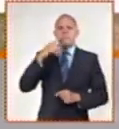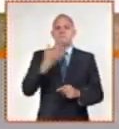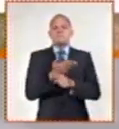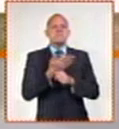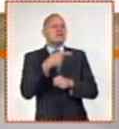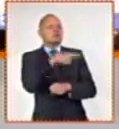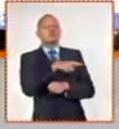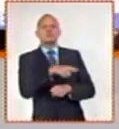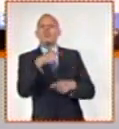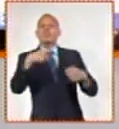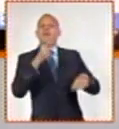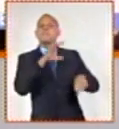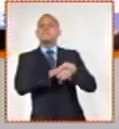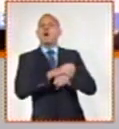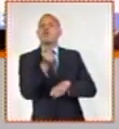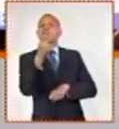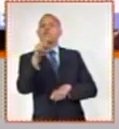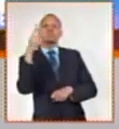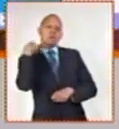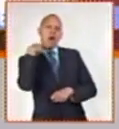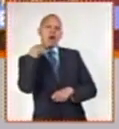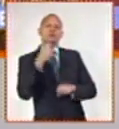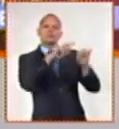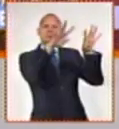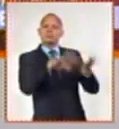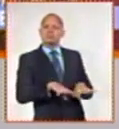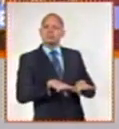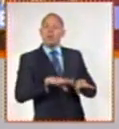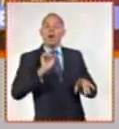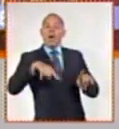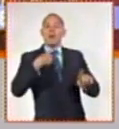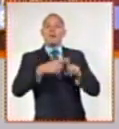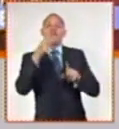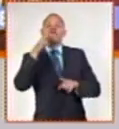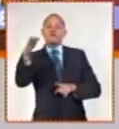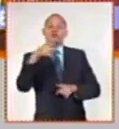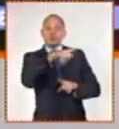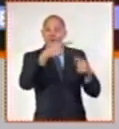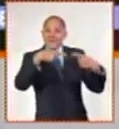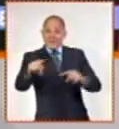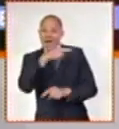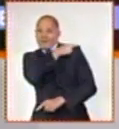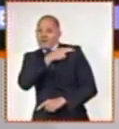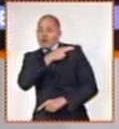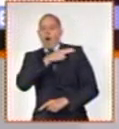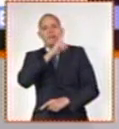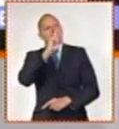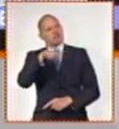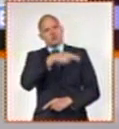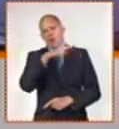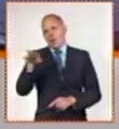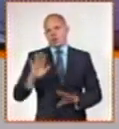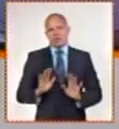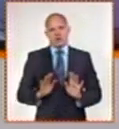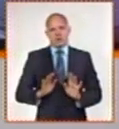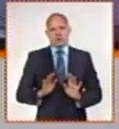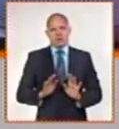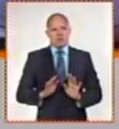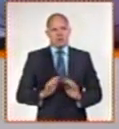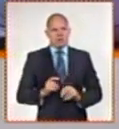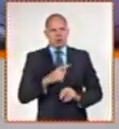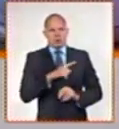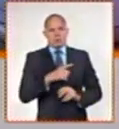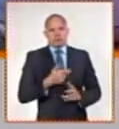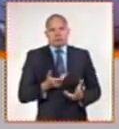permanente. Después vamos a ver cuál es la perspectiva. Exacto. Qué es lo que puede pasar. ¿Quiénes son?